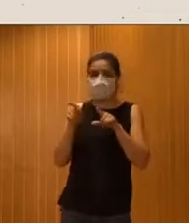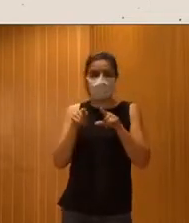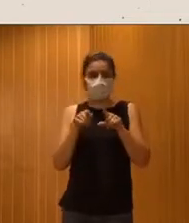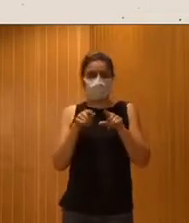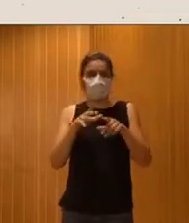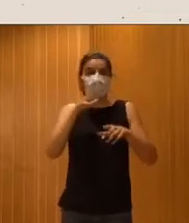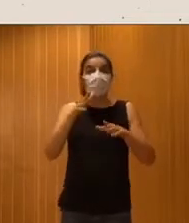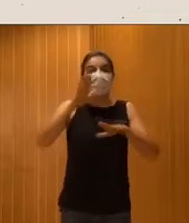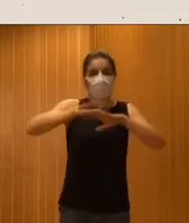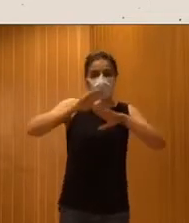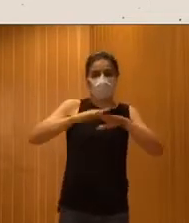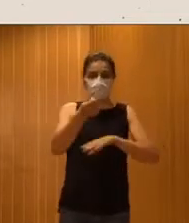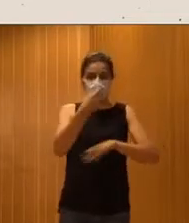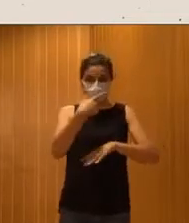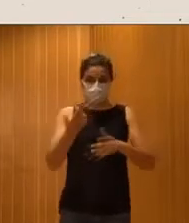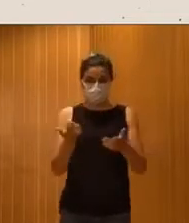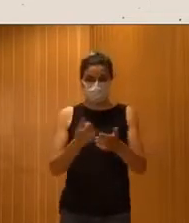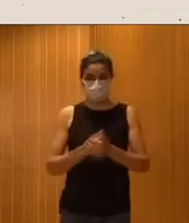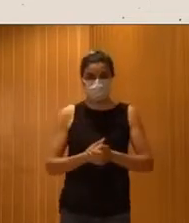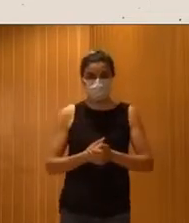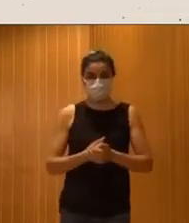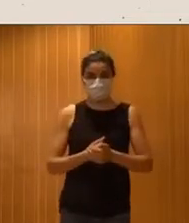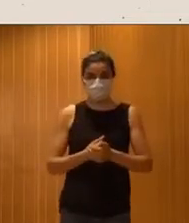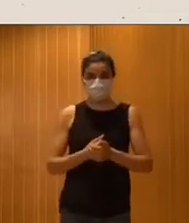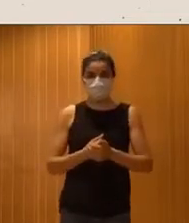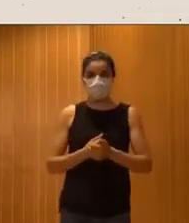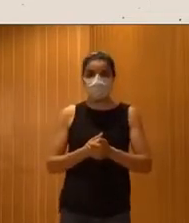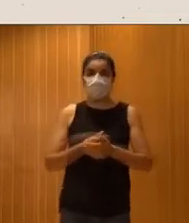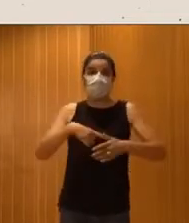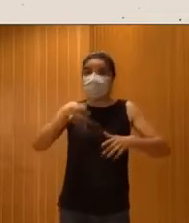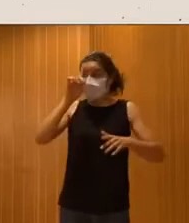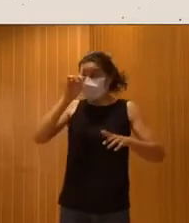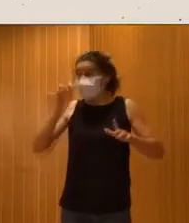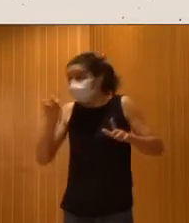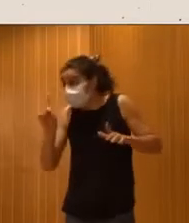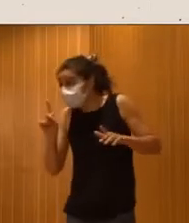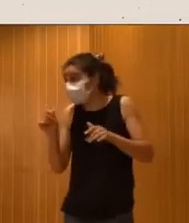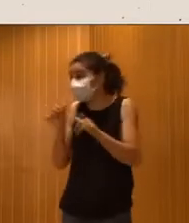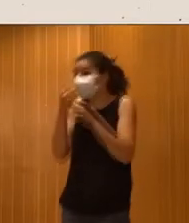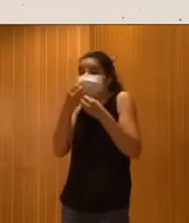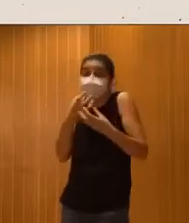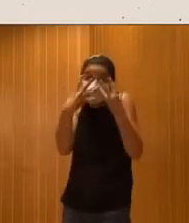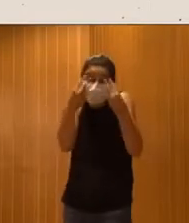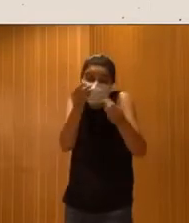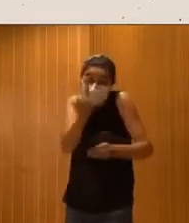las neurolépticos, ¿no? No sé si me ha salido bien.